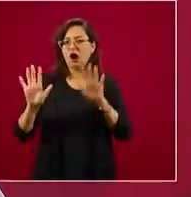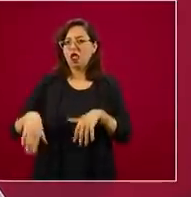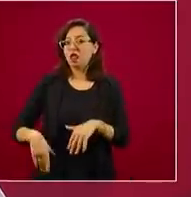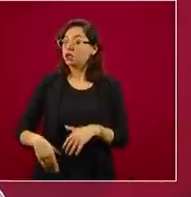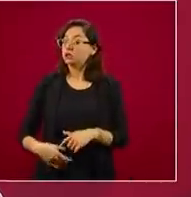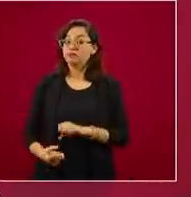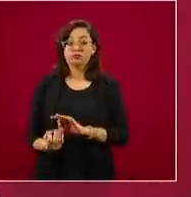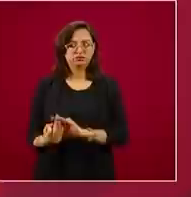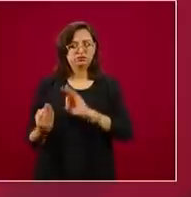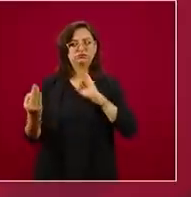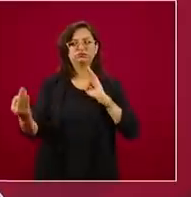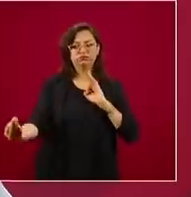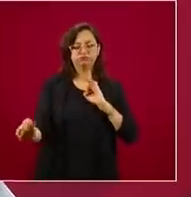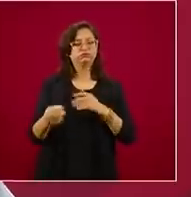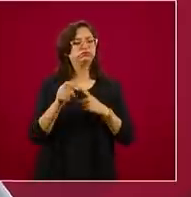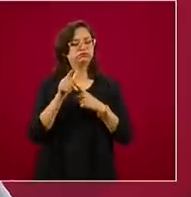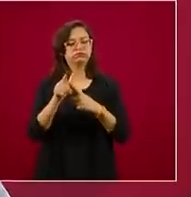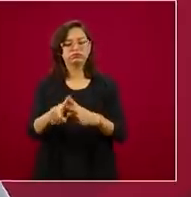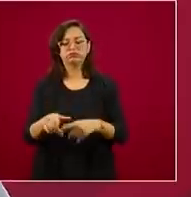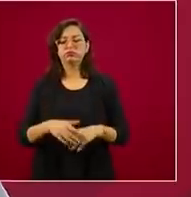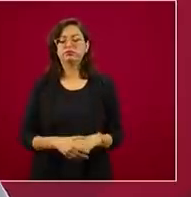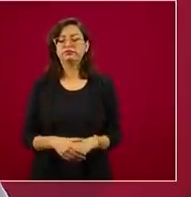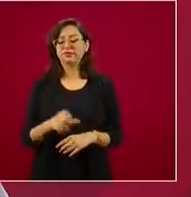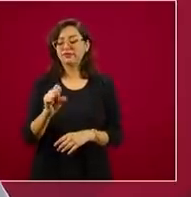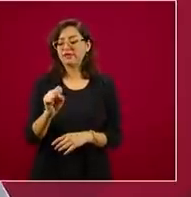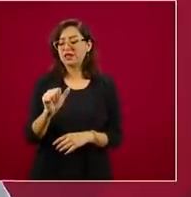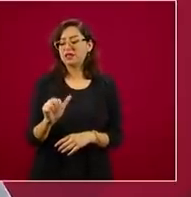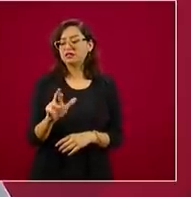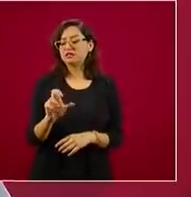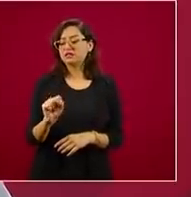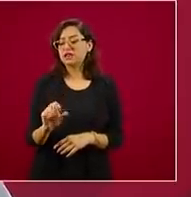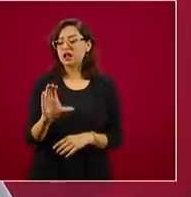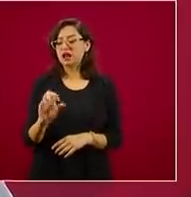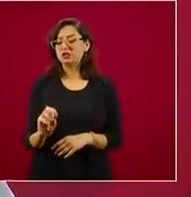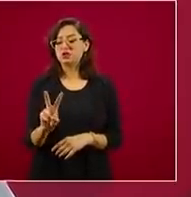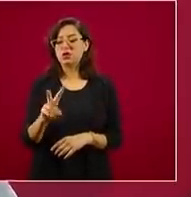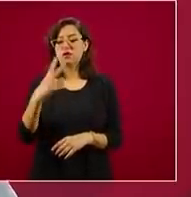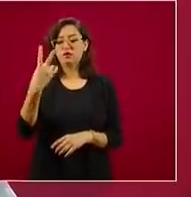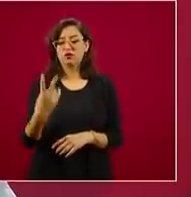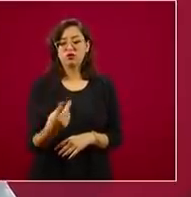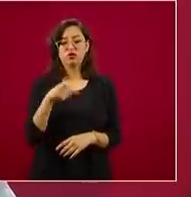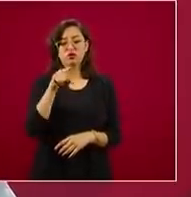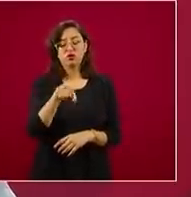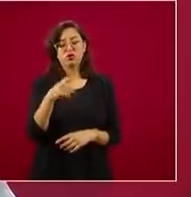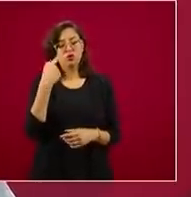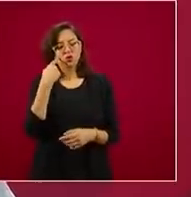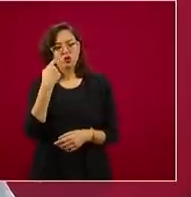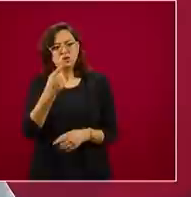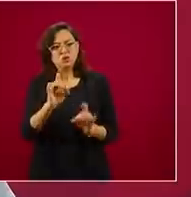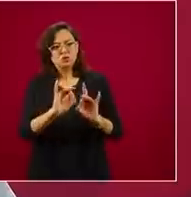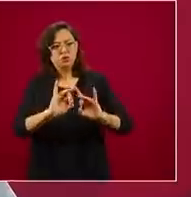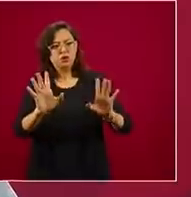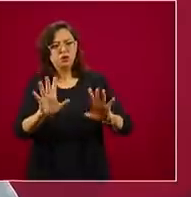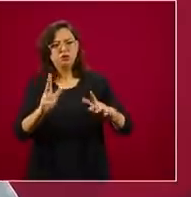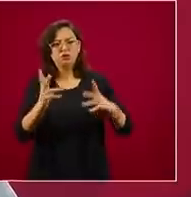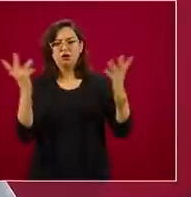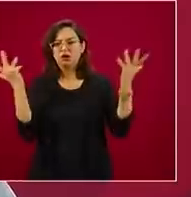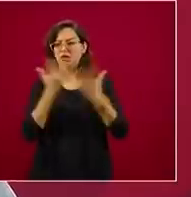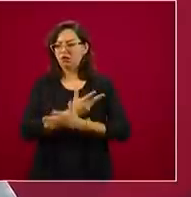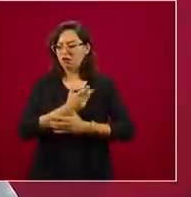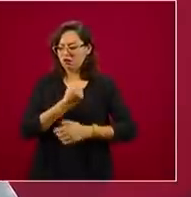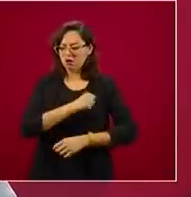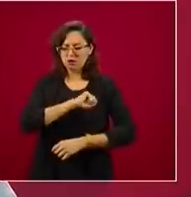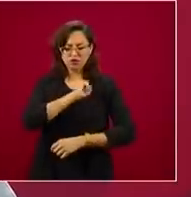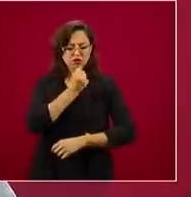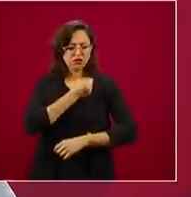La irrupción de este desconocido SARS-CoV-2 nos ha advertido del valor de la salud humana, del valor